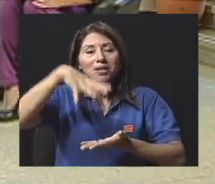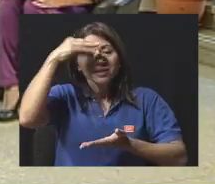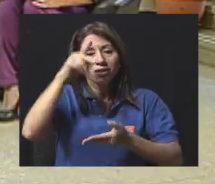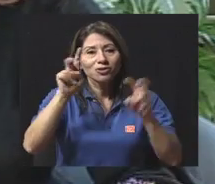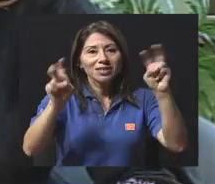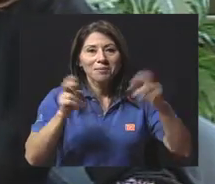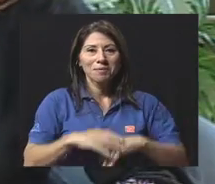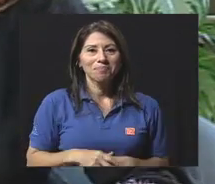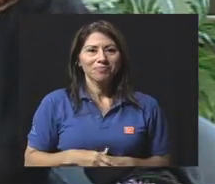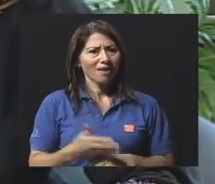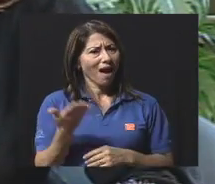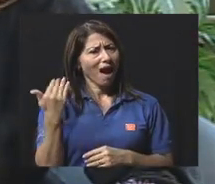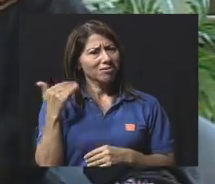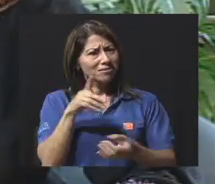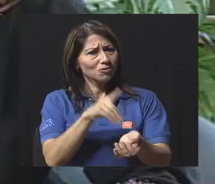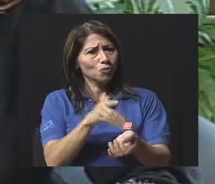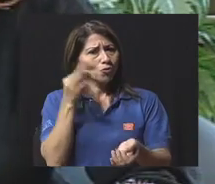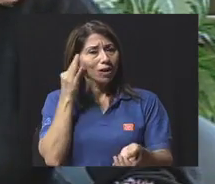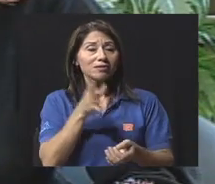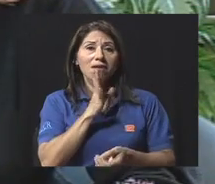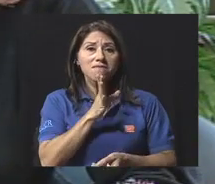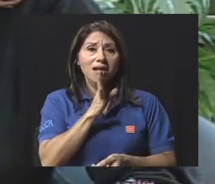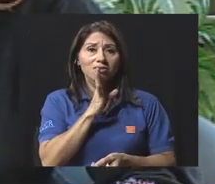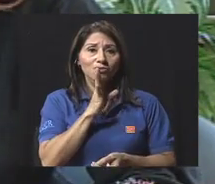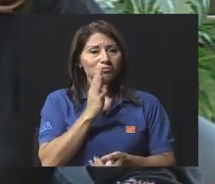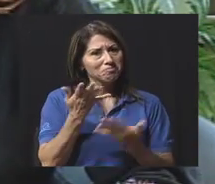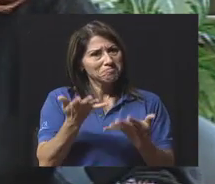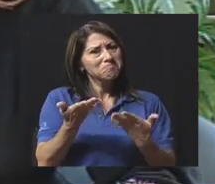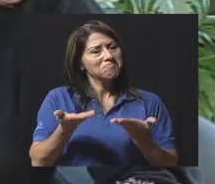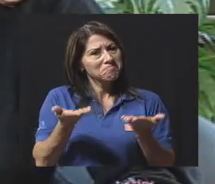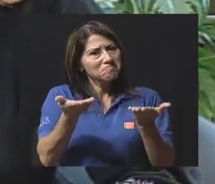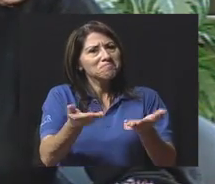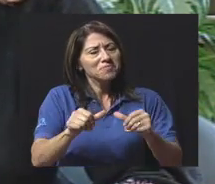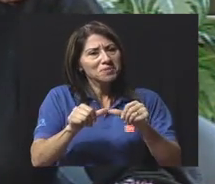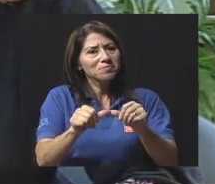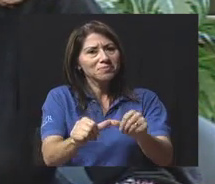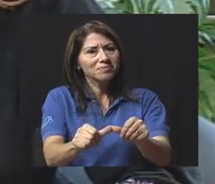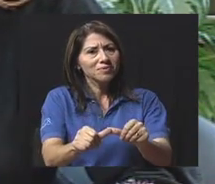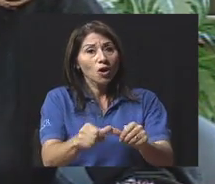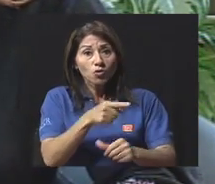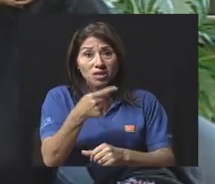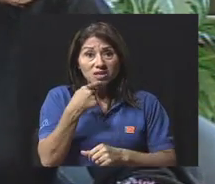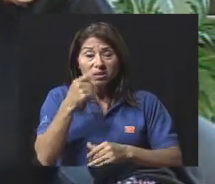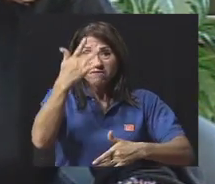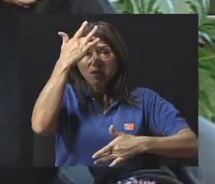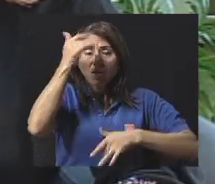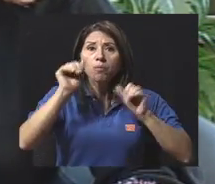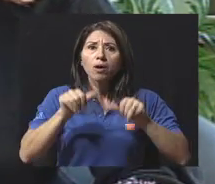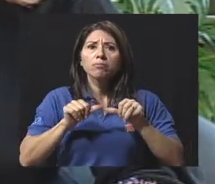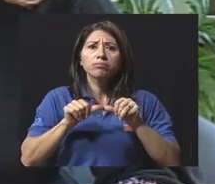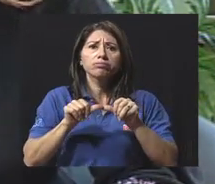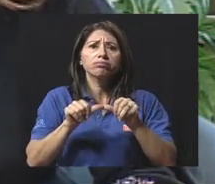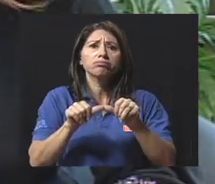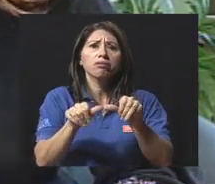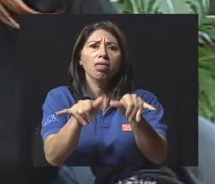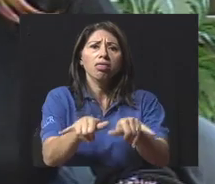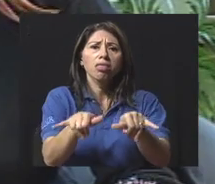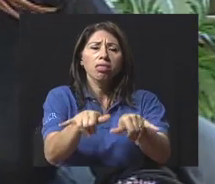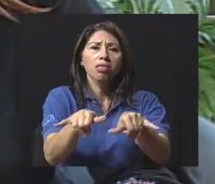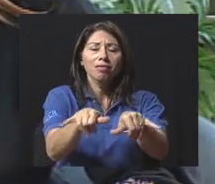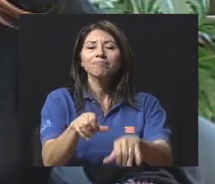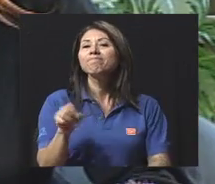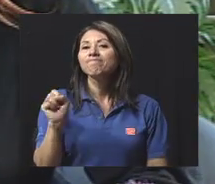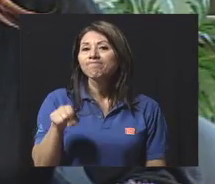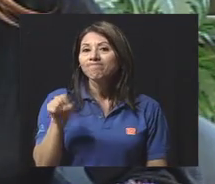este tema yo le interrumpí doctora en el bloque anterior y sería importante retomar esos aspectos que usted nos mencionaba de que podría llegar a ser crónico verdad